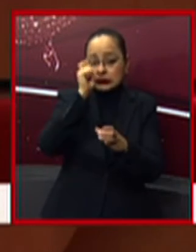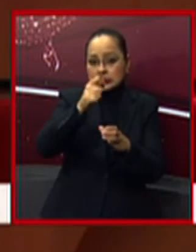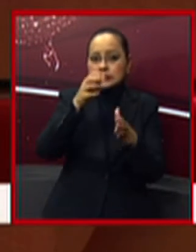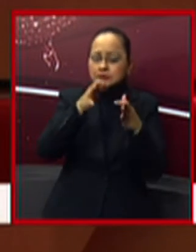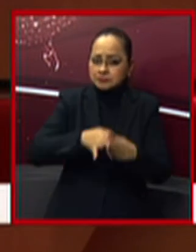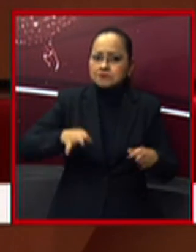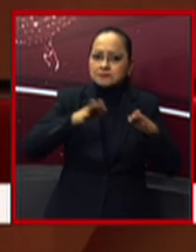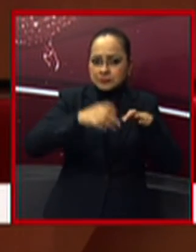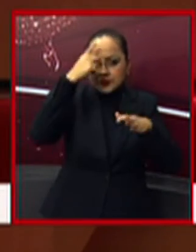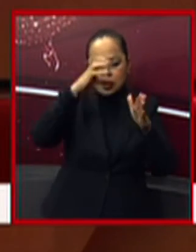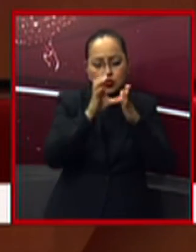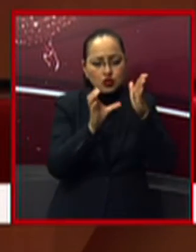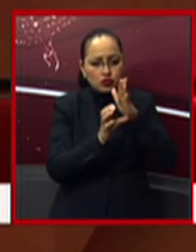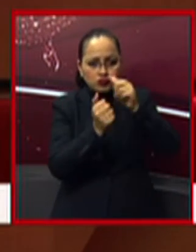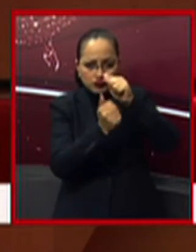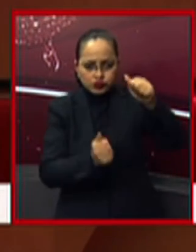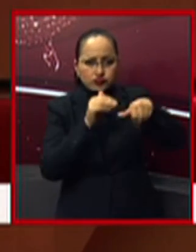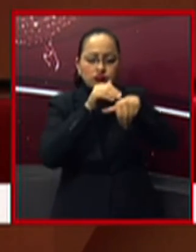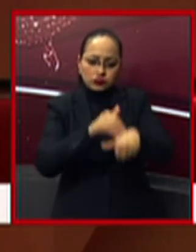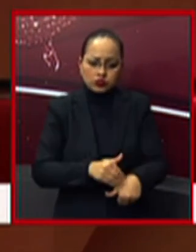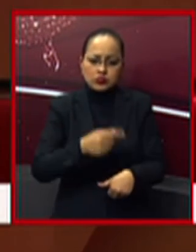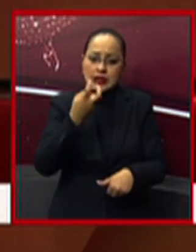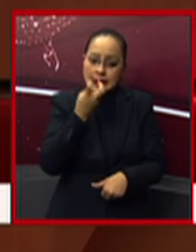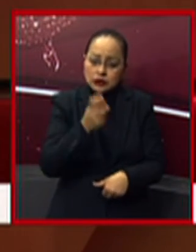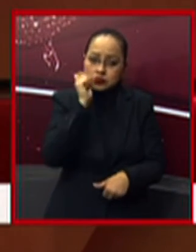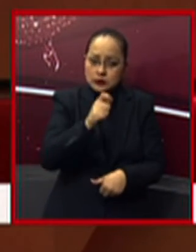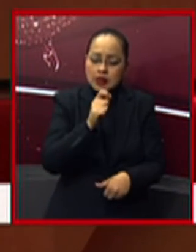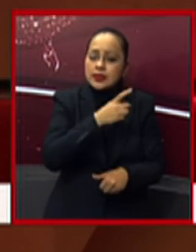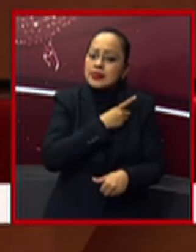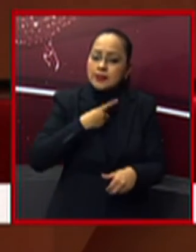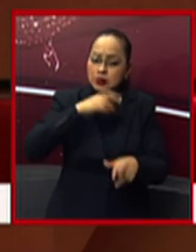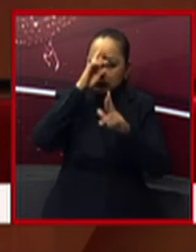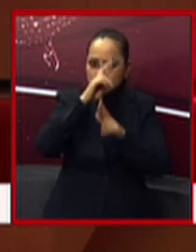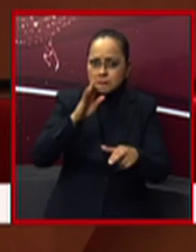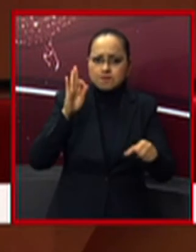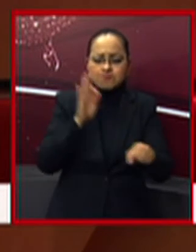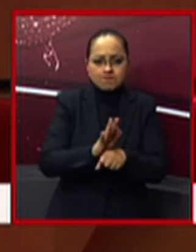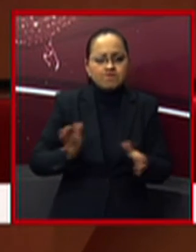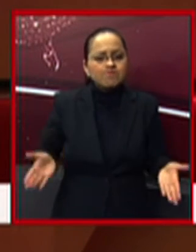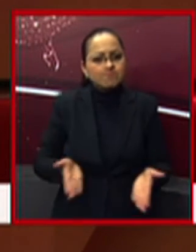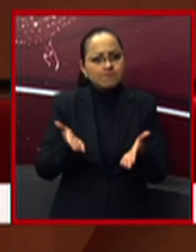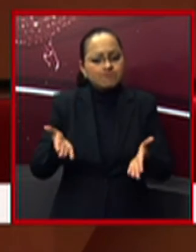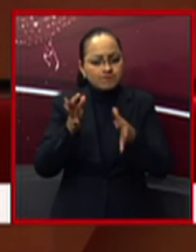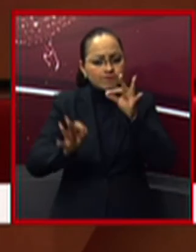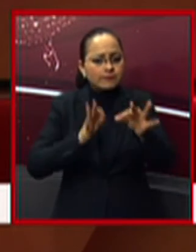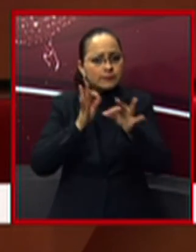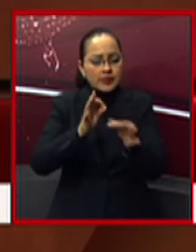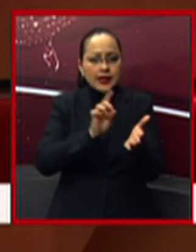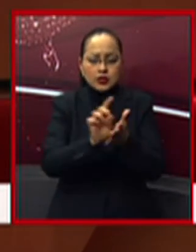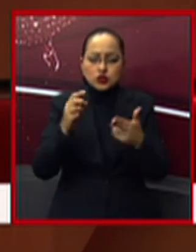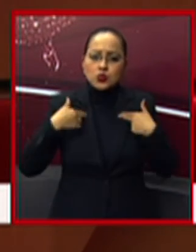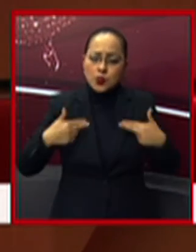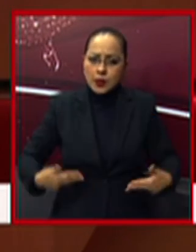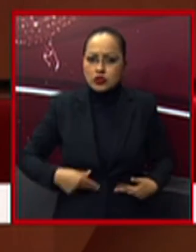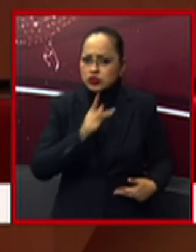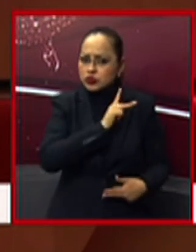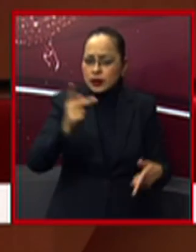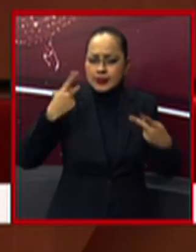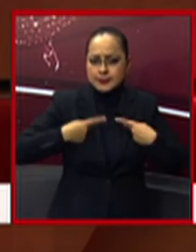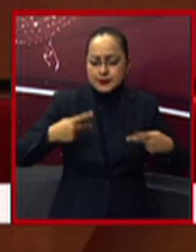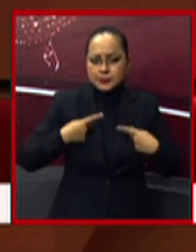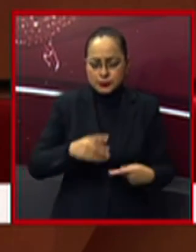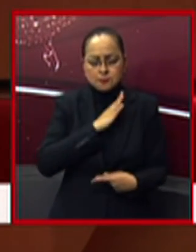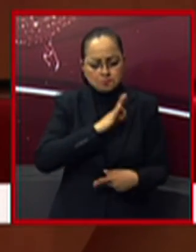mandato constitucional que nos lleva a respetar, promover, proteger y garantizar los derechos humanos de todas las